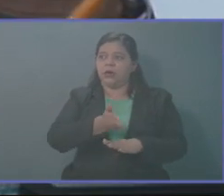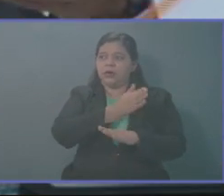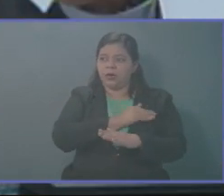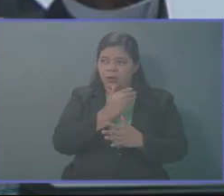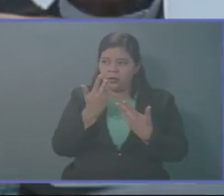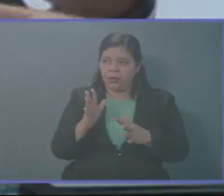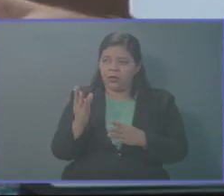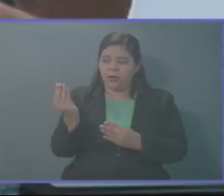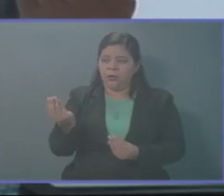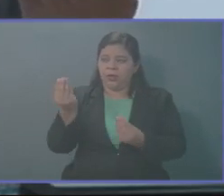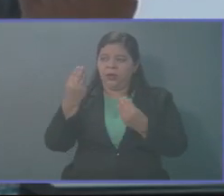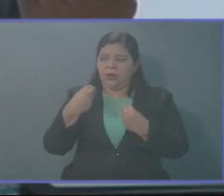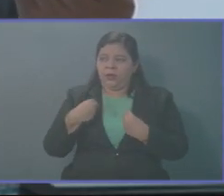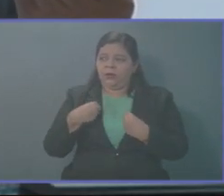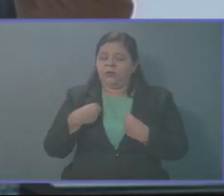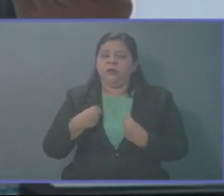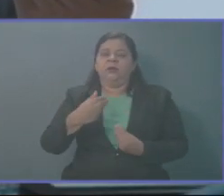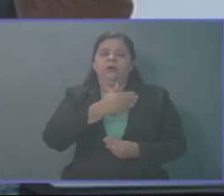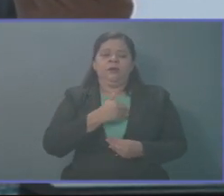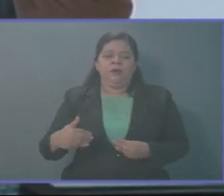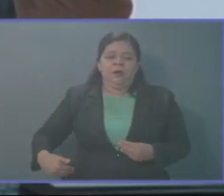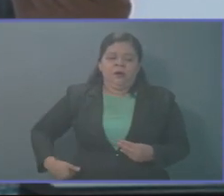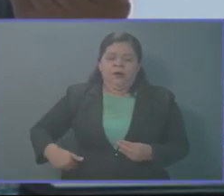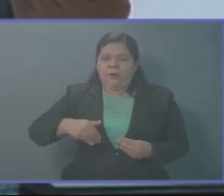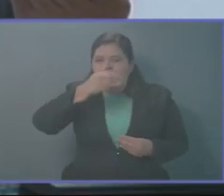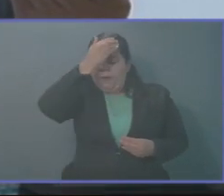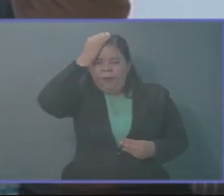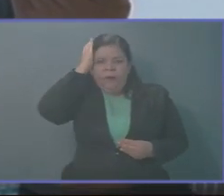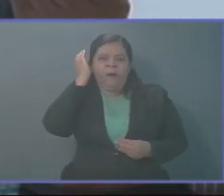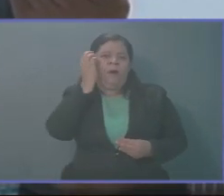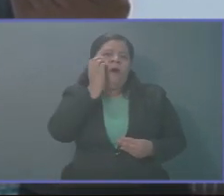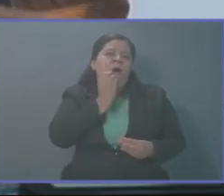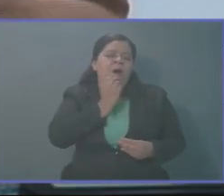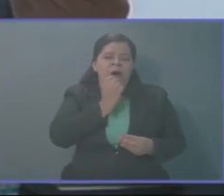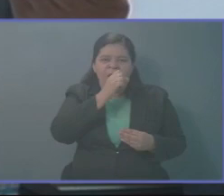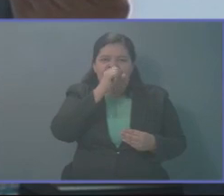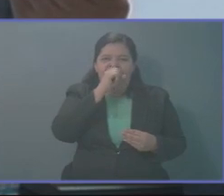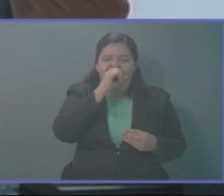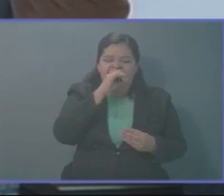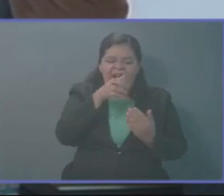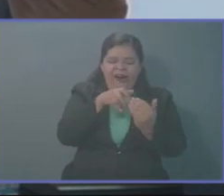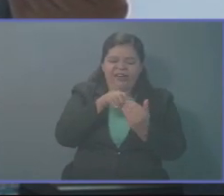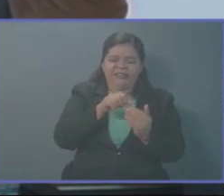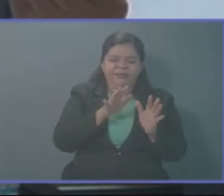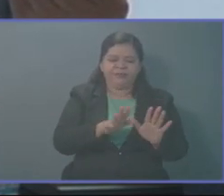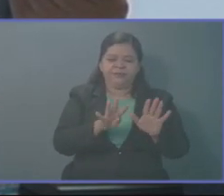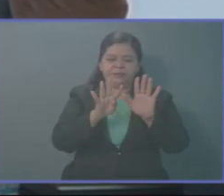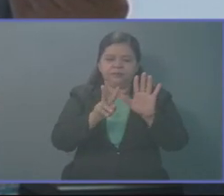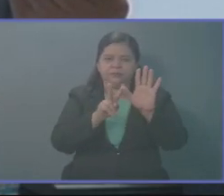también el presidente de la República, que es el expediente